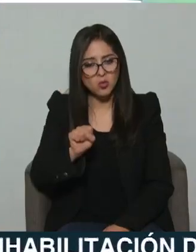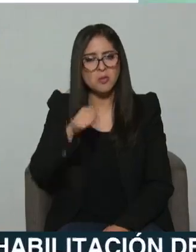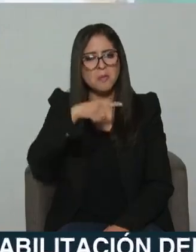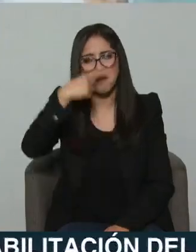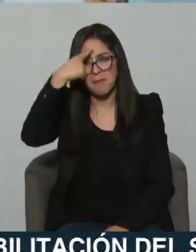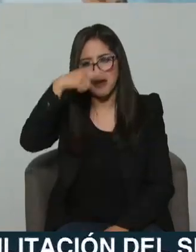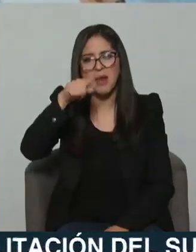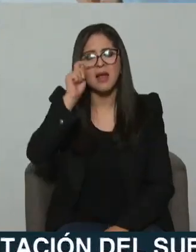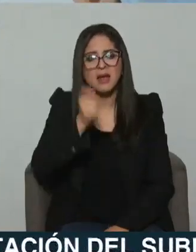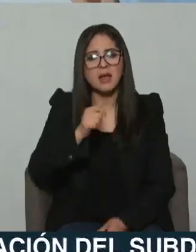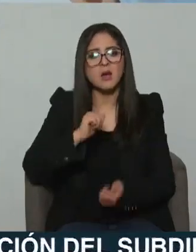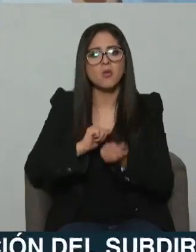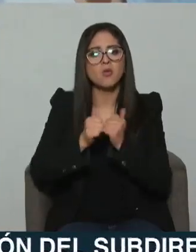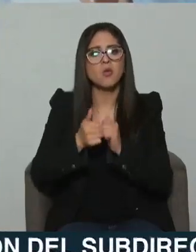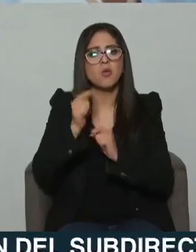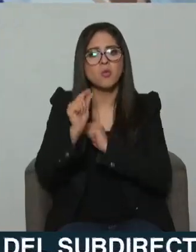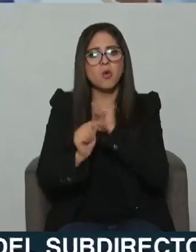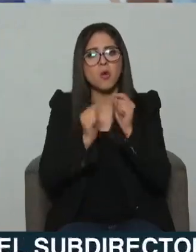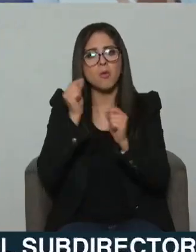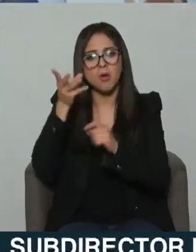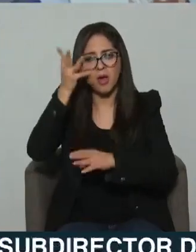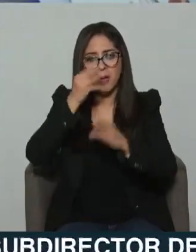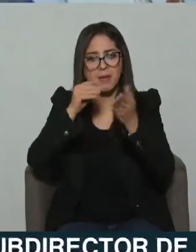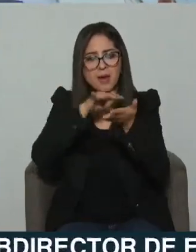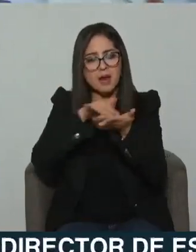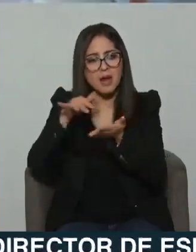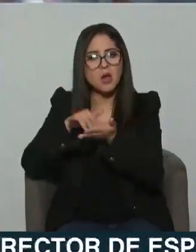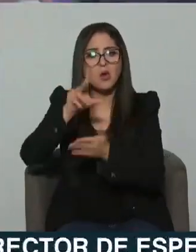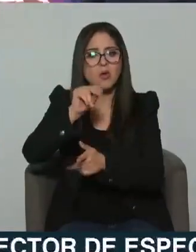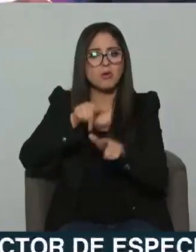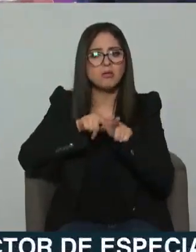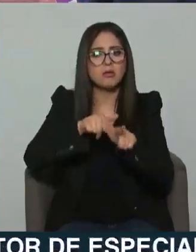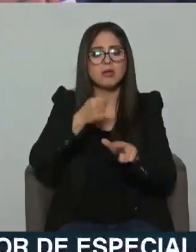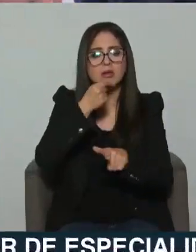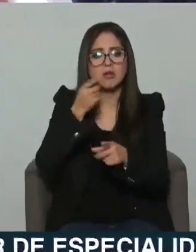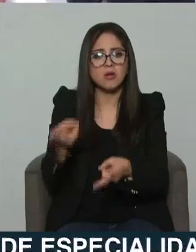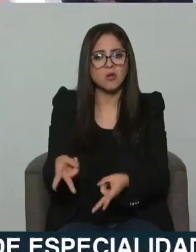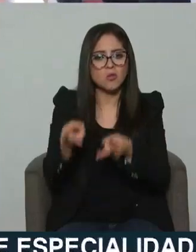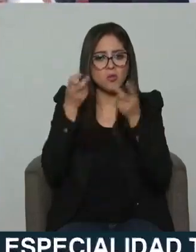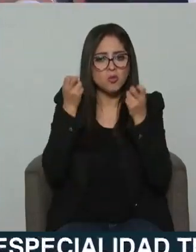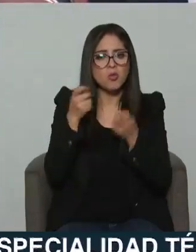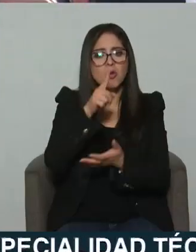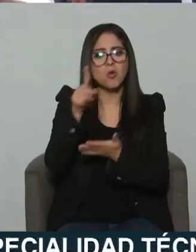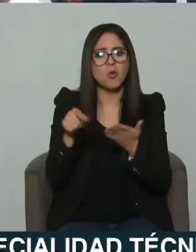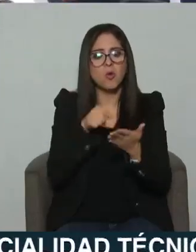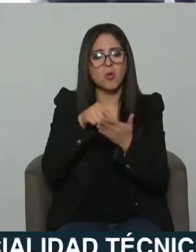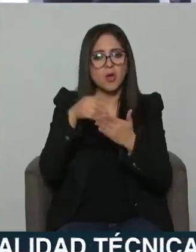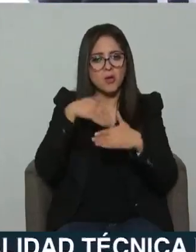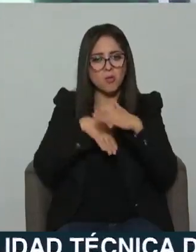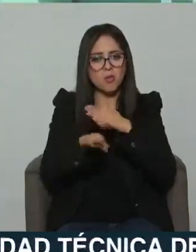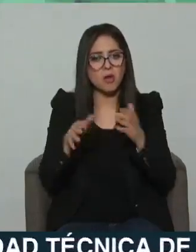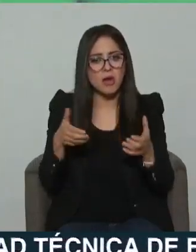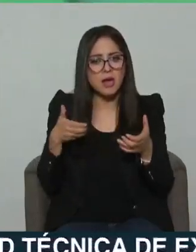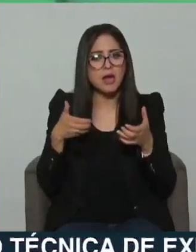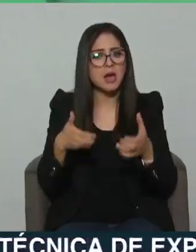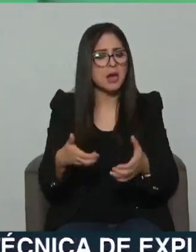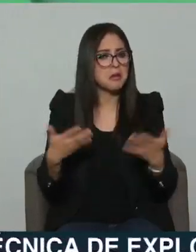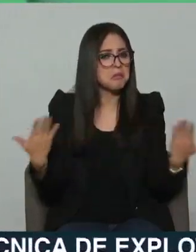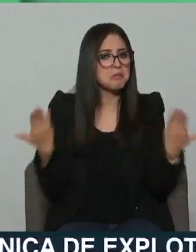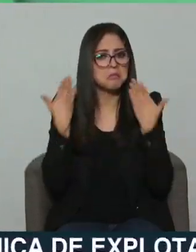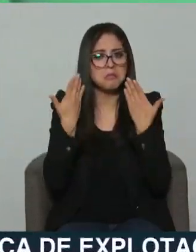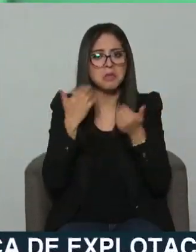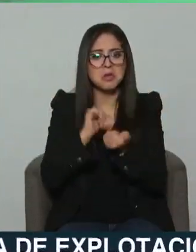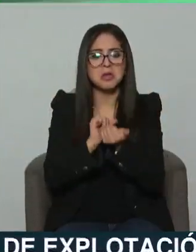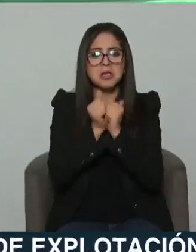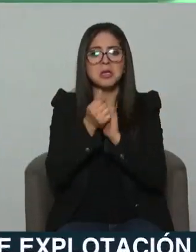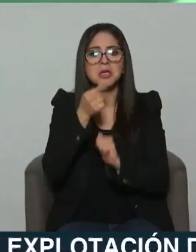es de fomentar la lectura, prevenir la delincuencia entre los jóvenes, recuperar el espacio público y, ¿por qué no?, despertar